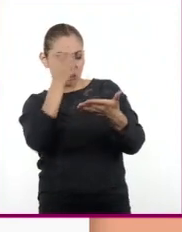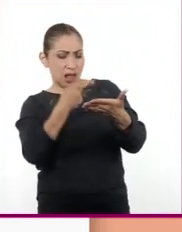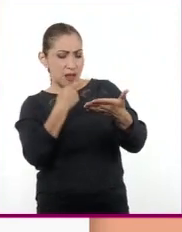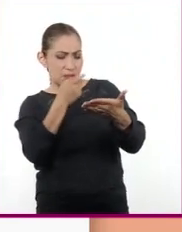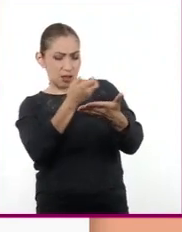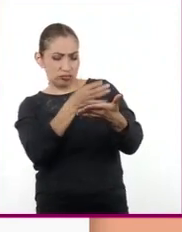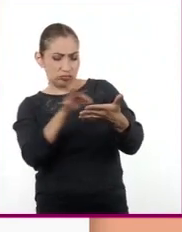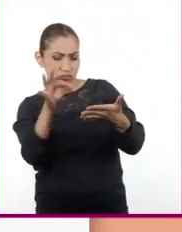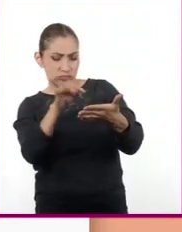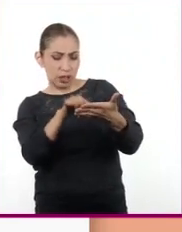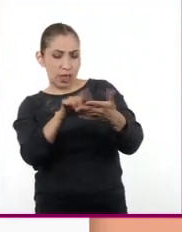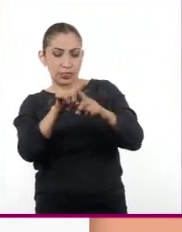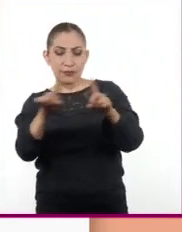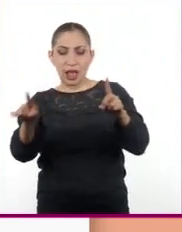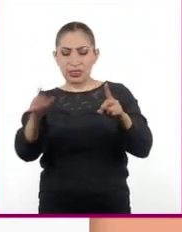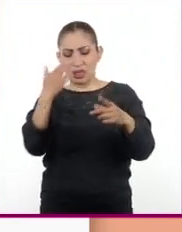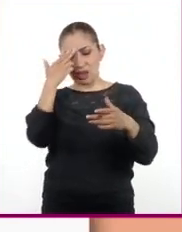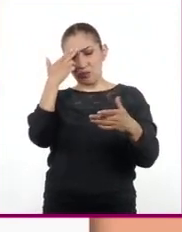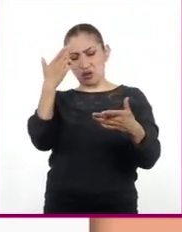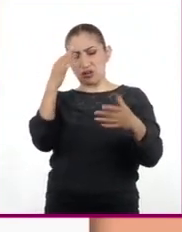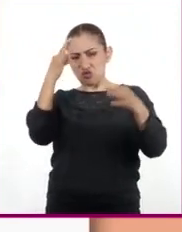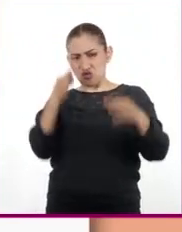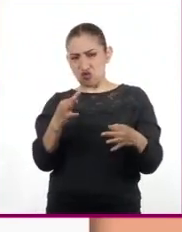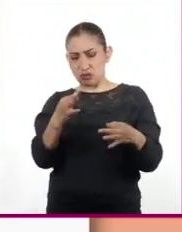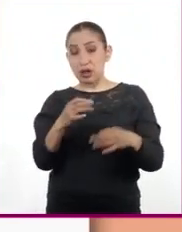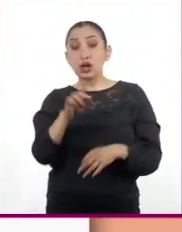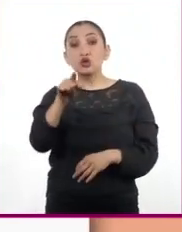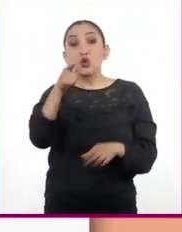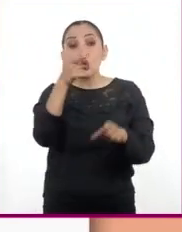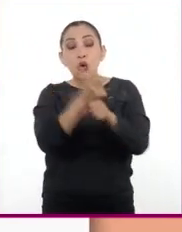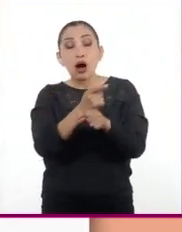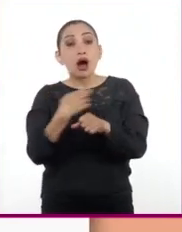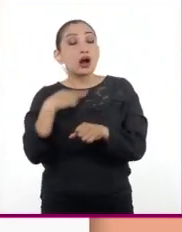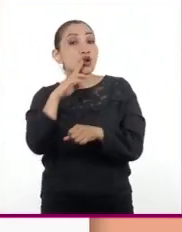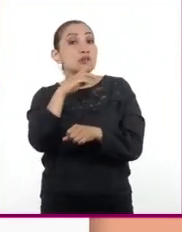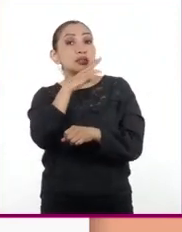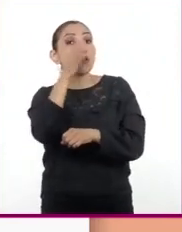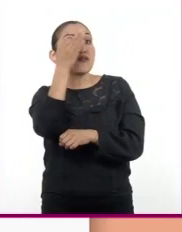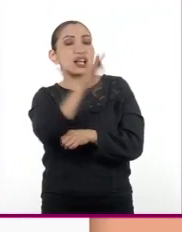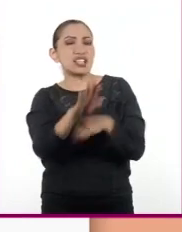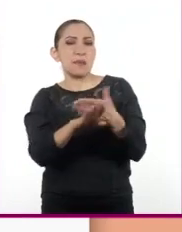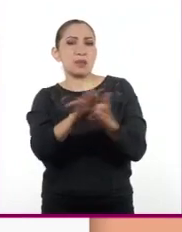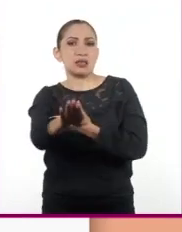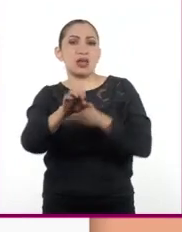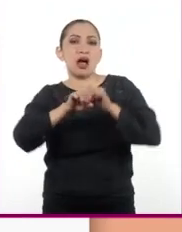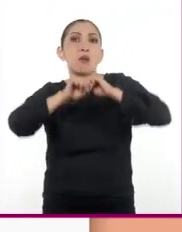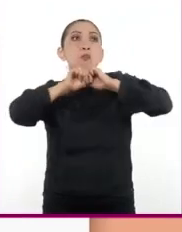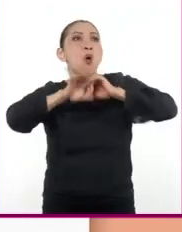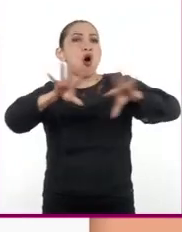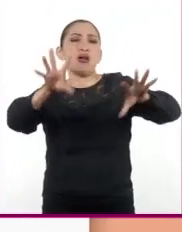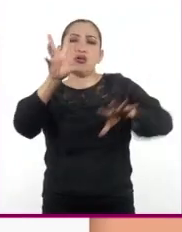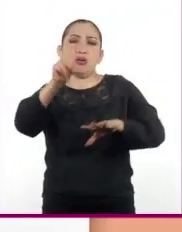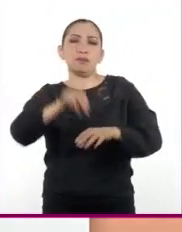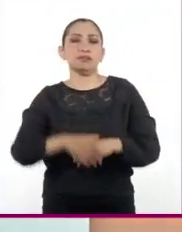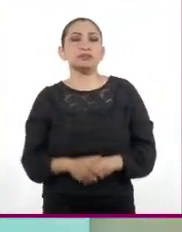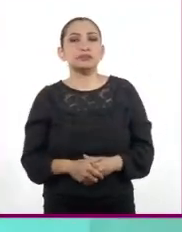y diferenciarlos de hipótesis. Descubre las noticias falsas y evita difundirlas.